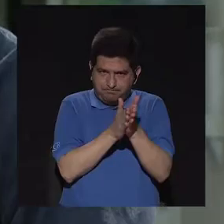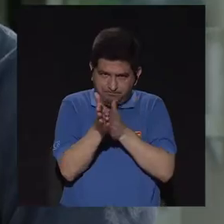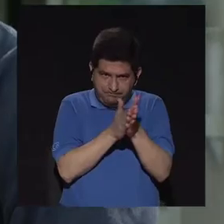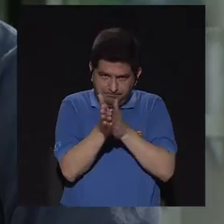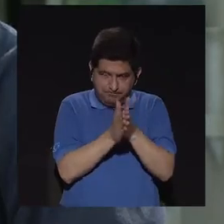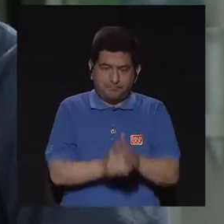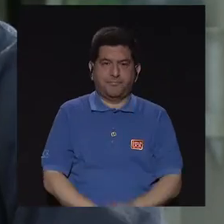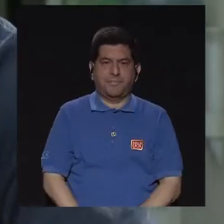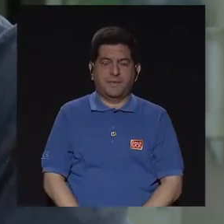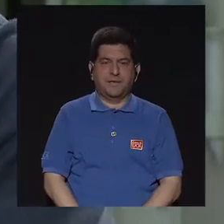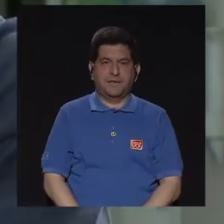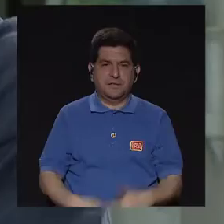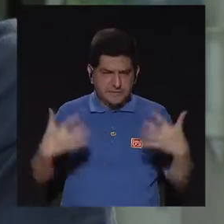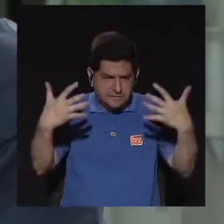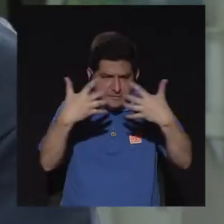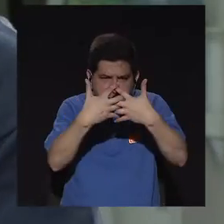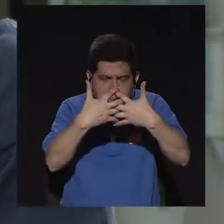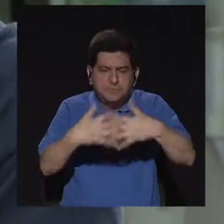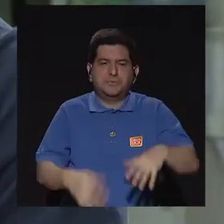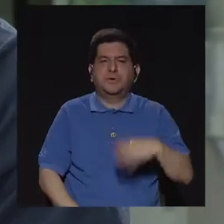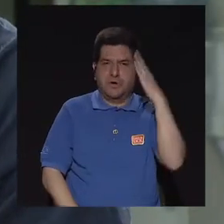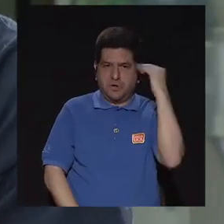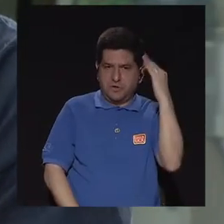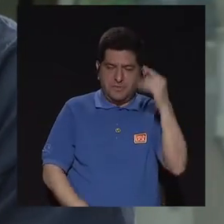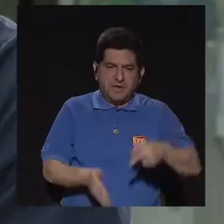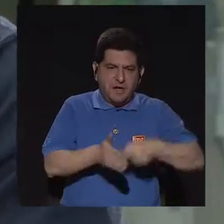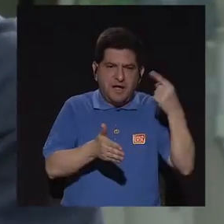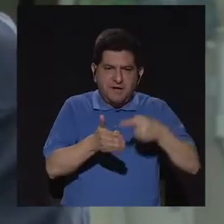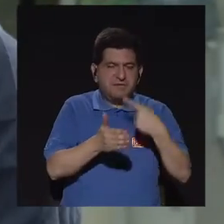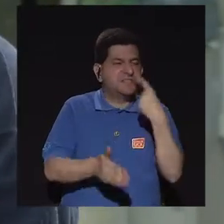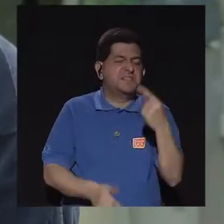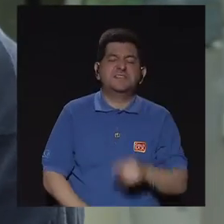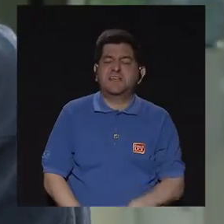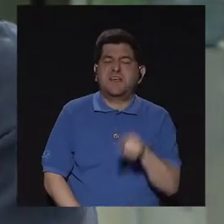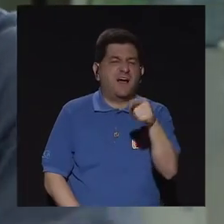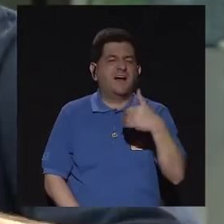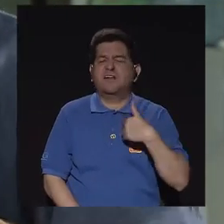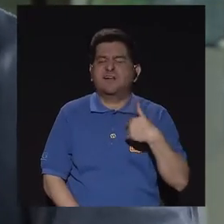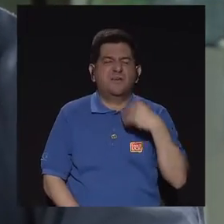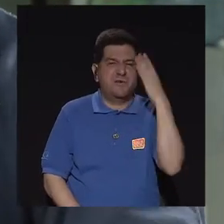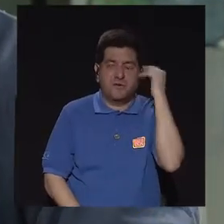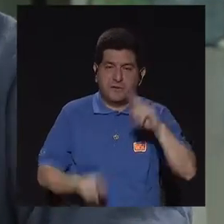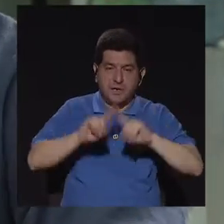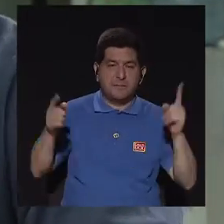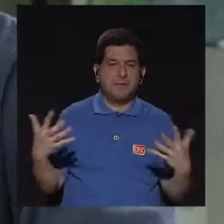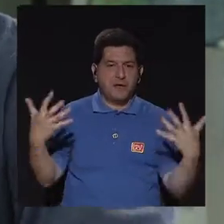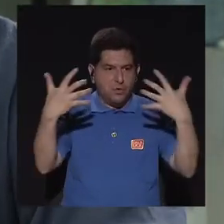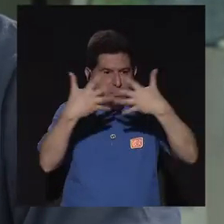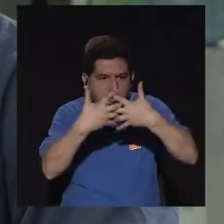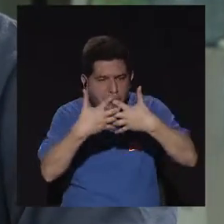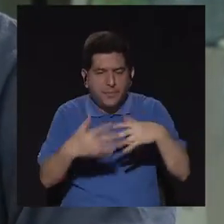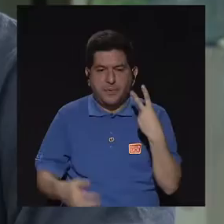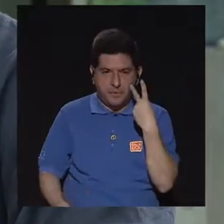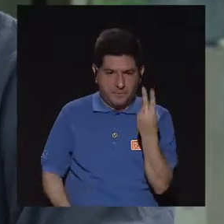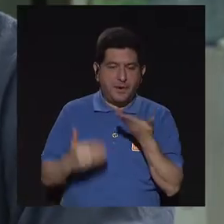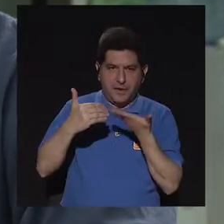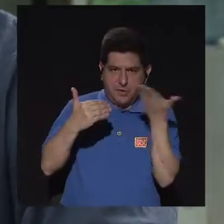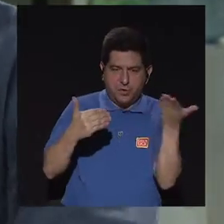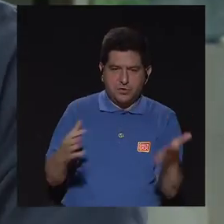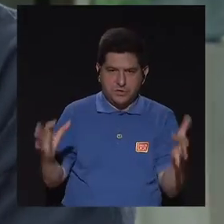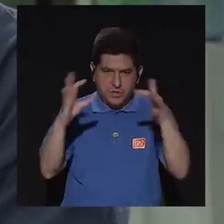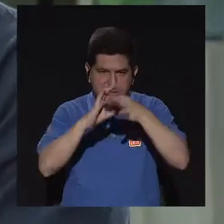aprovechar. Se complementa muy bien con la experiencia. A veces nos enfocamos mucho, es que no tienen experiencia, pero si complementamos, si empezamos a ver las